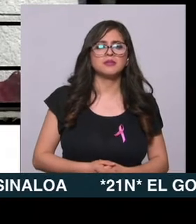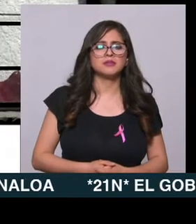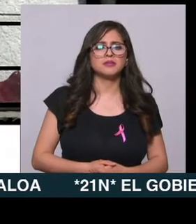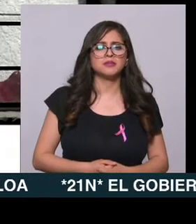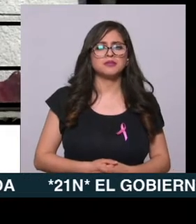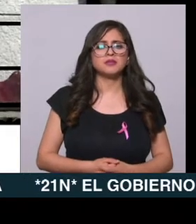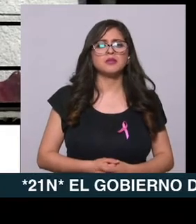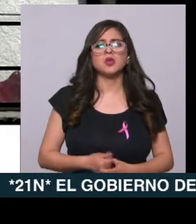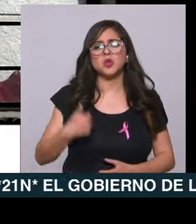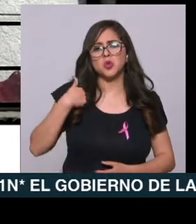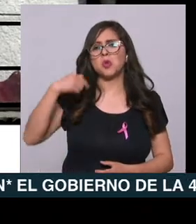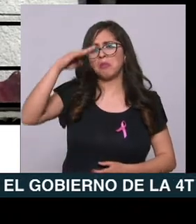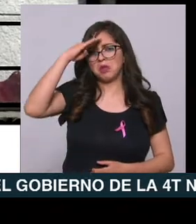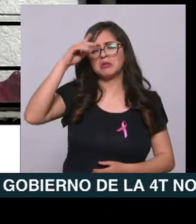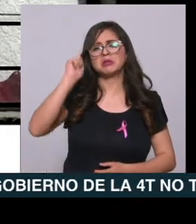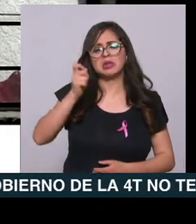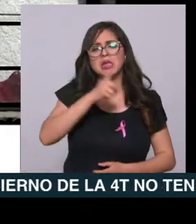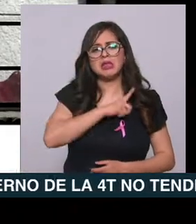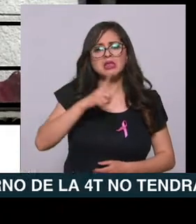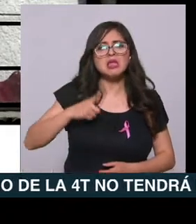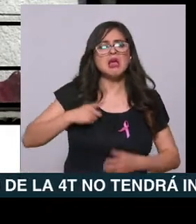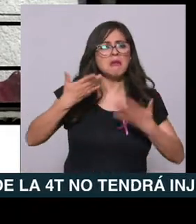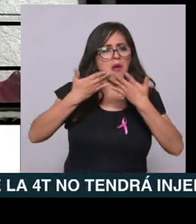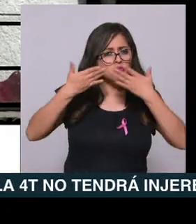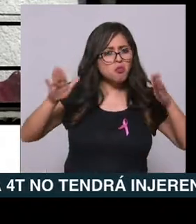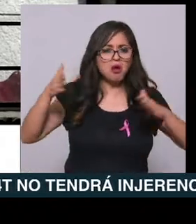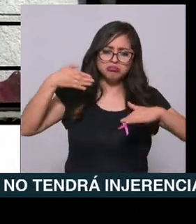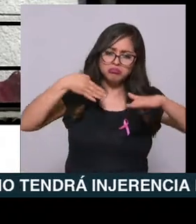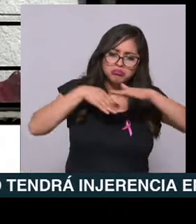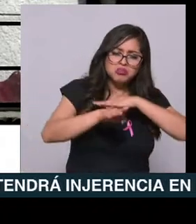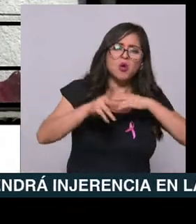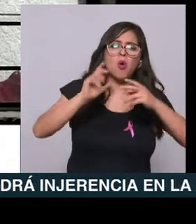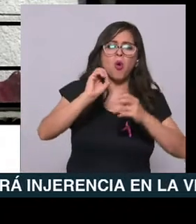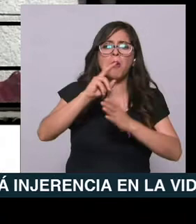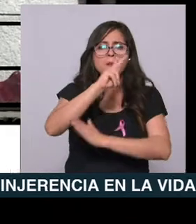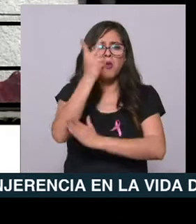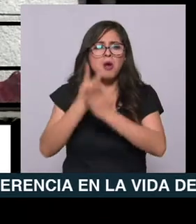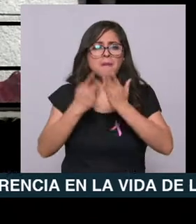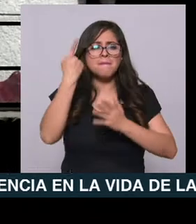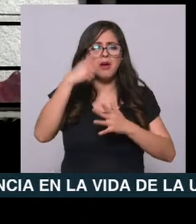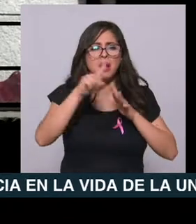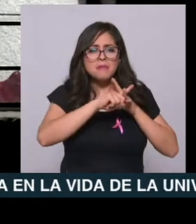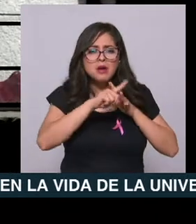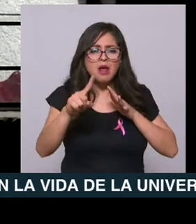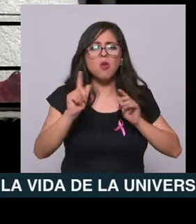se abrieran puertas, hubieran programas para migrantes o